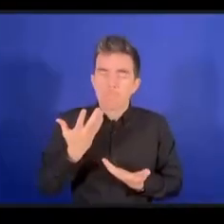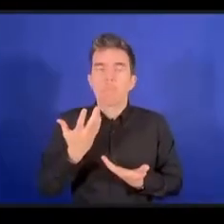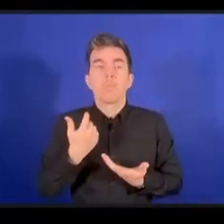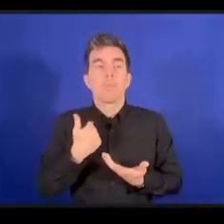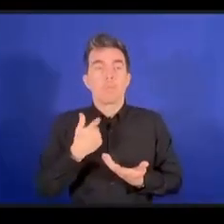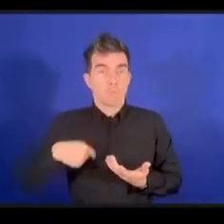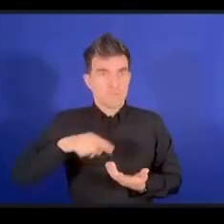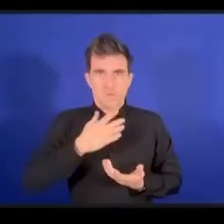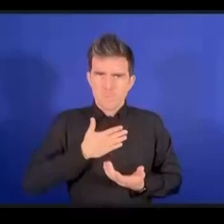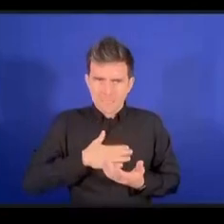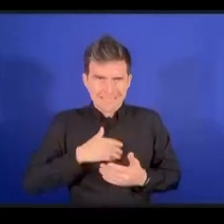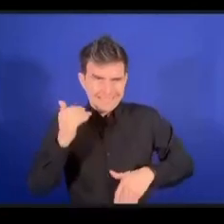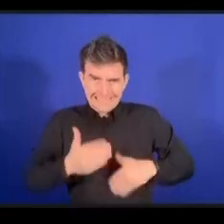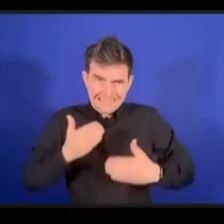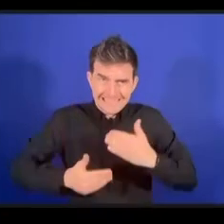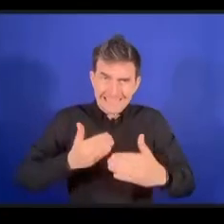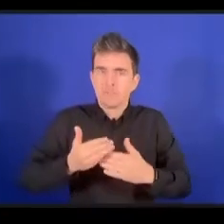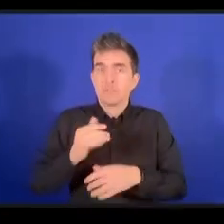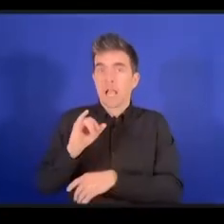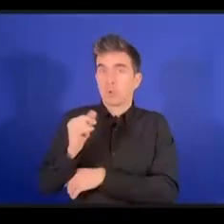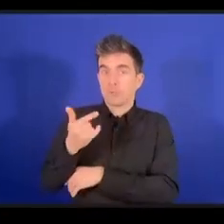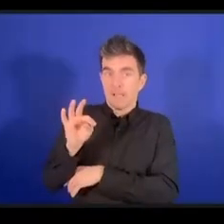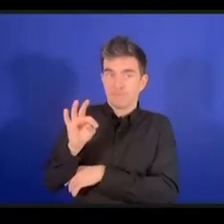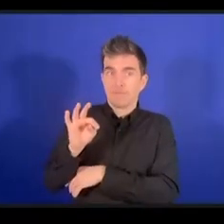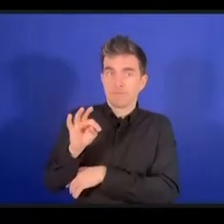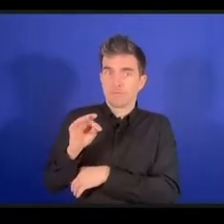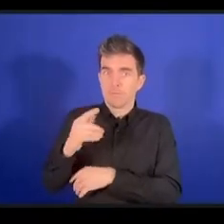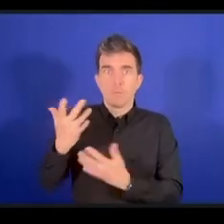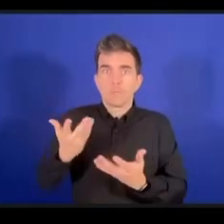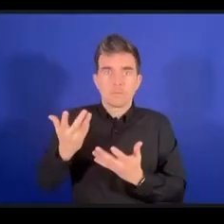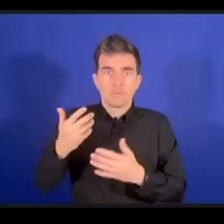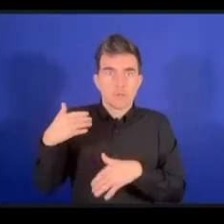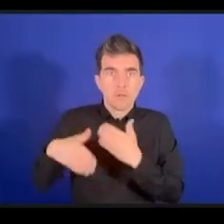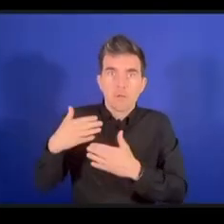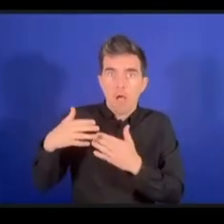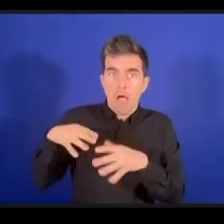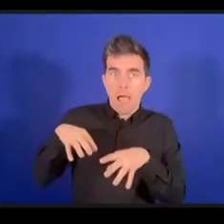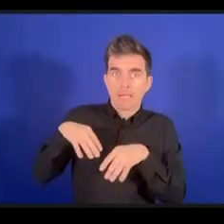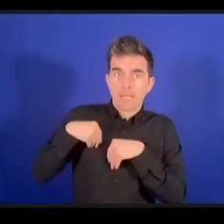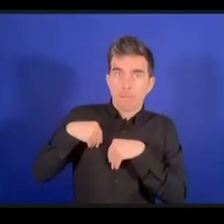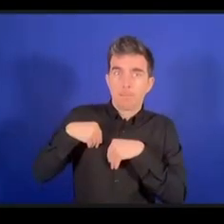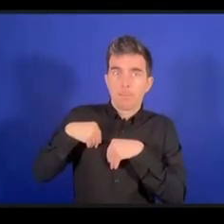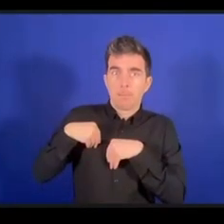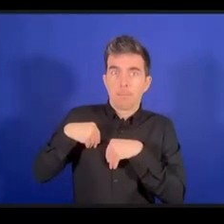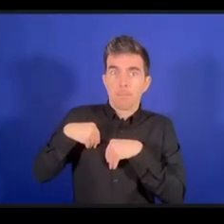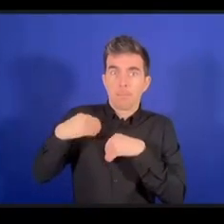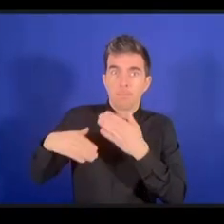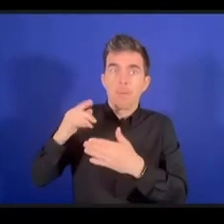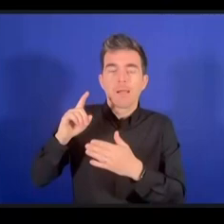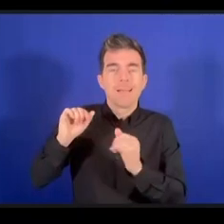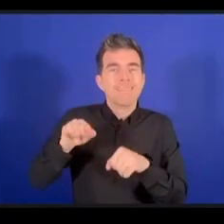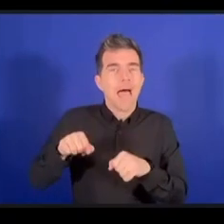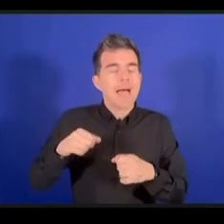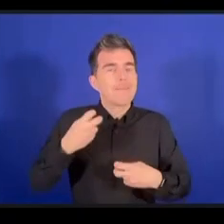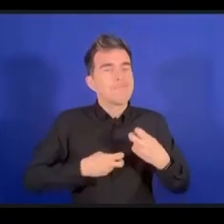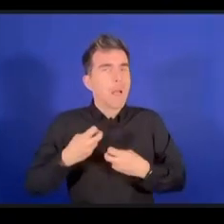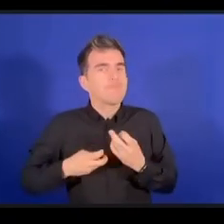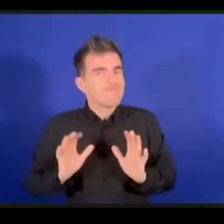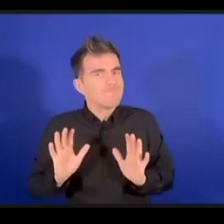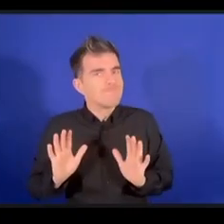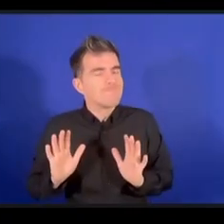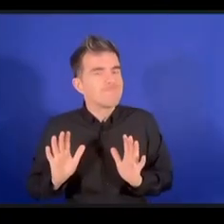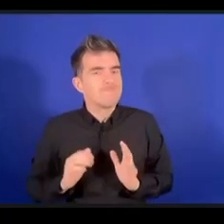igf para lograr aceptación pero sí creo que estamos hablando de cosas problemáticas Bueno no sé si